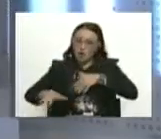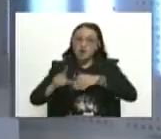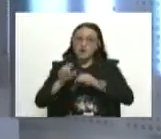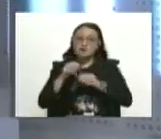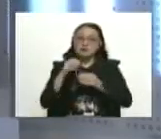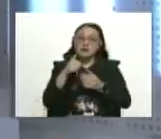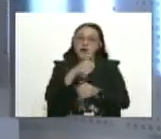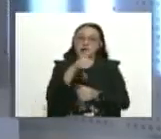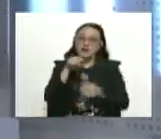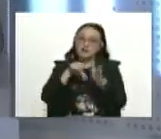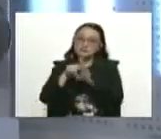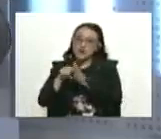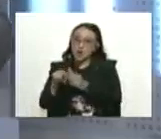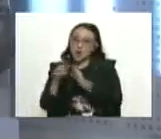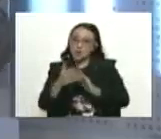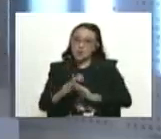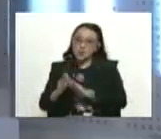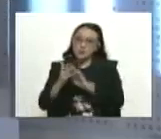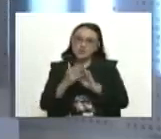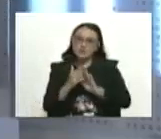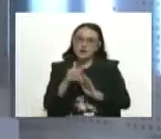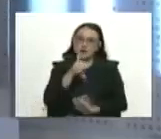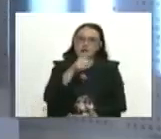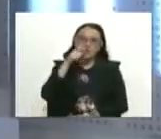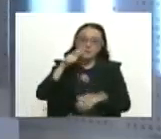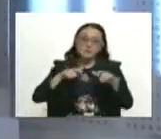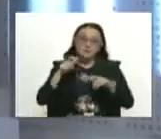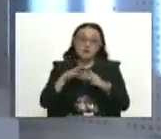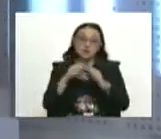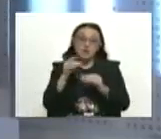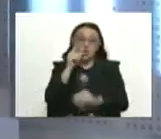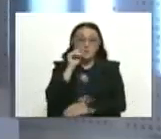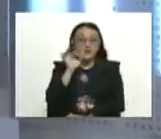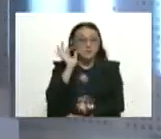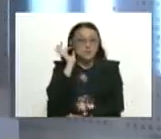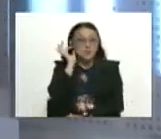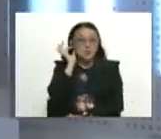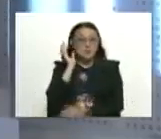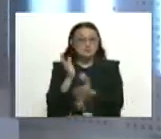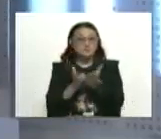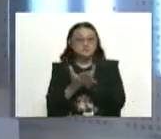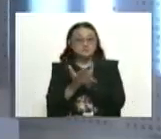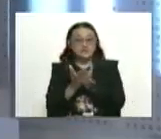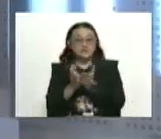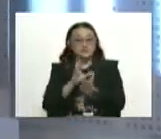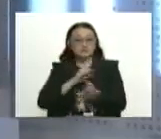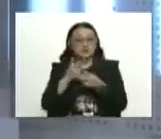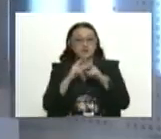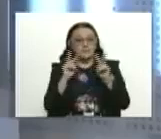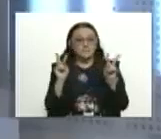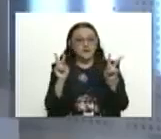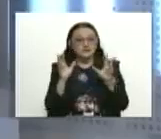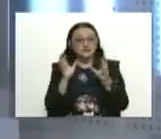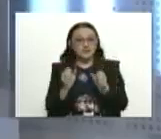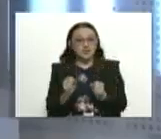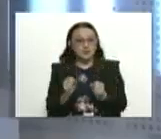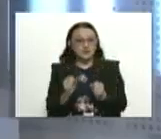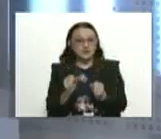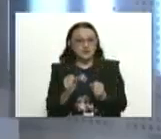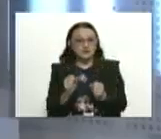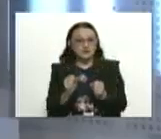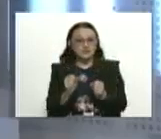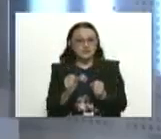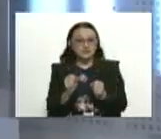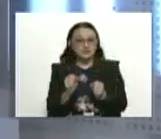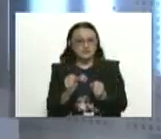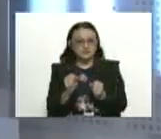cada comunidad, que es la inteligencia popular, y todos esos hombres y mujeres al servicio de la paz, la seguridad, la